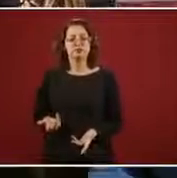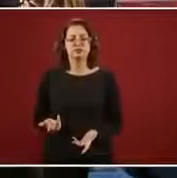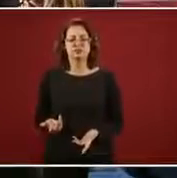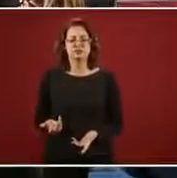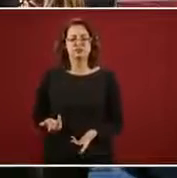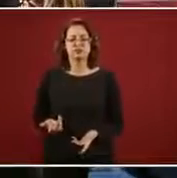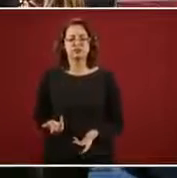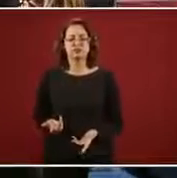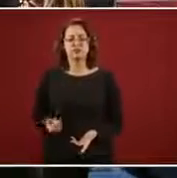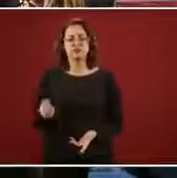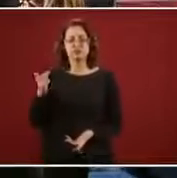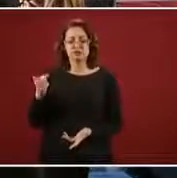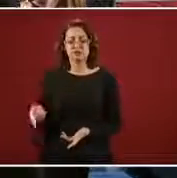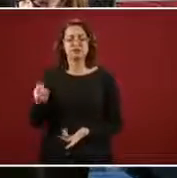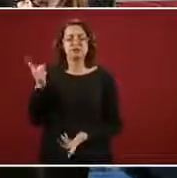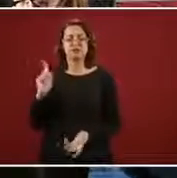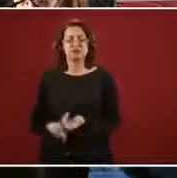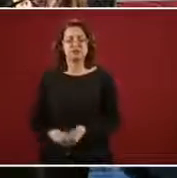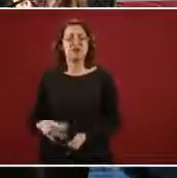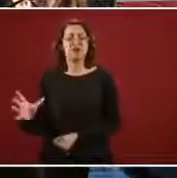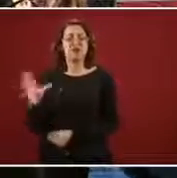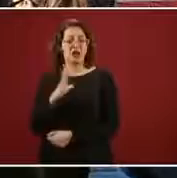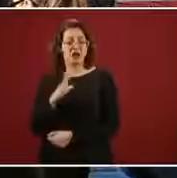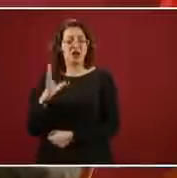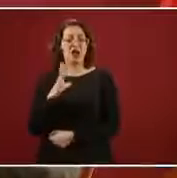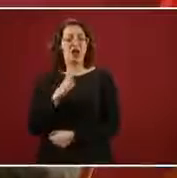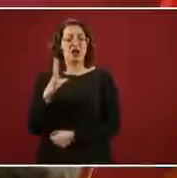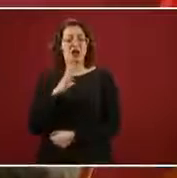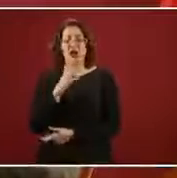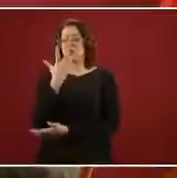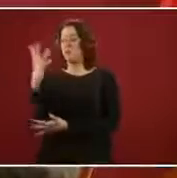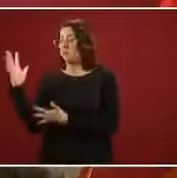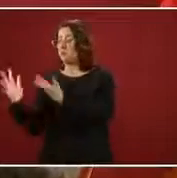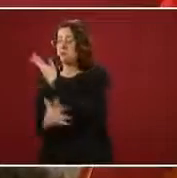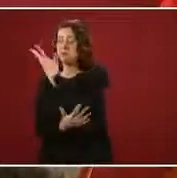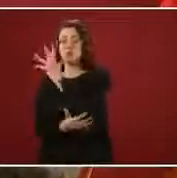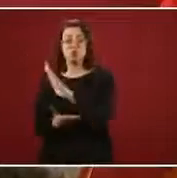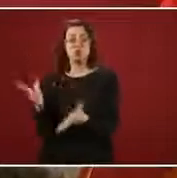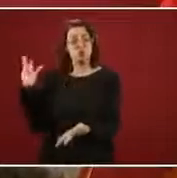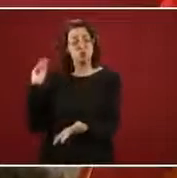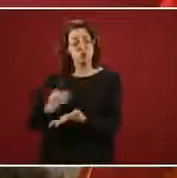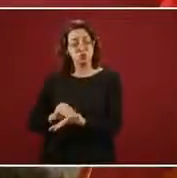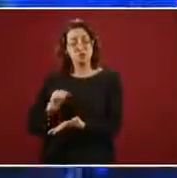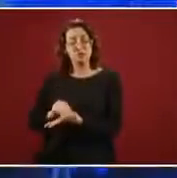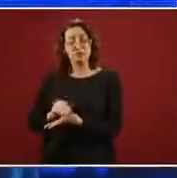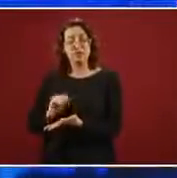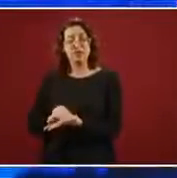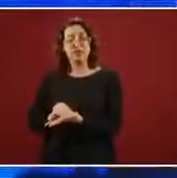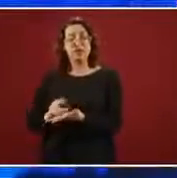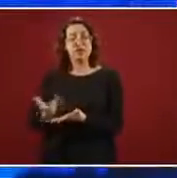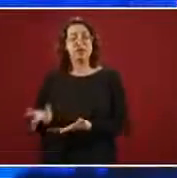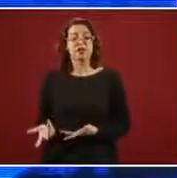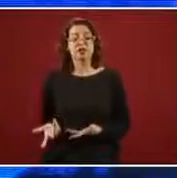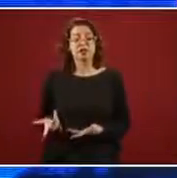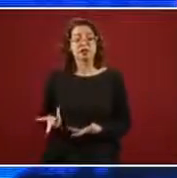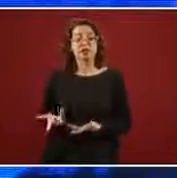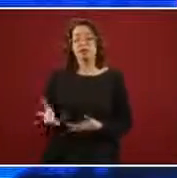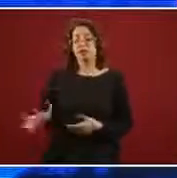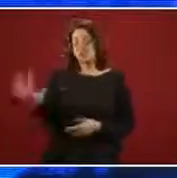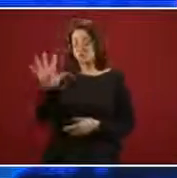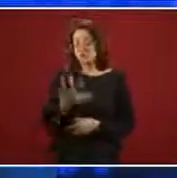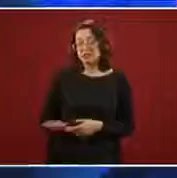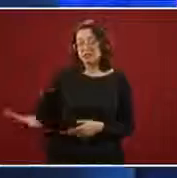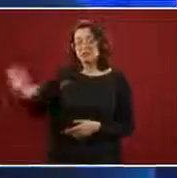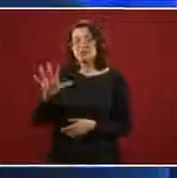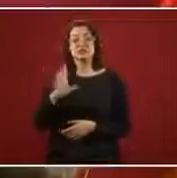todavía hay una reserva de selvas tropicales. Aquí en esta zona, en el sureste, está